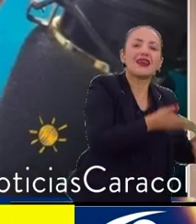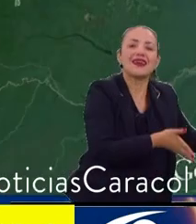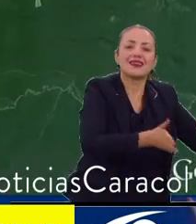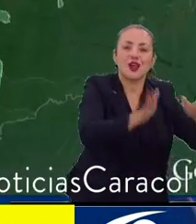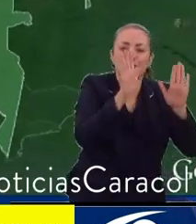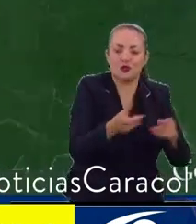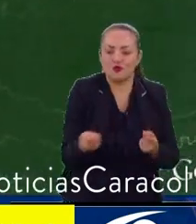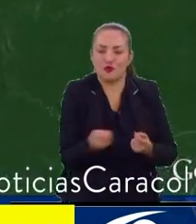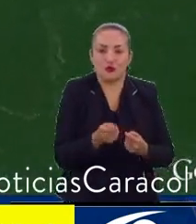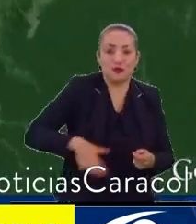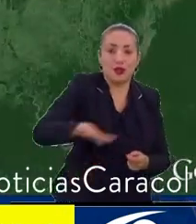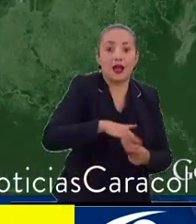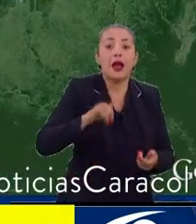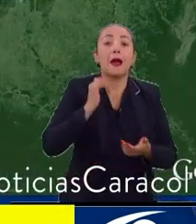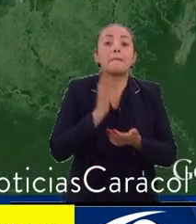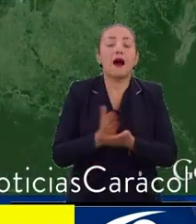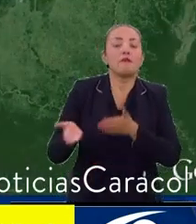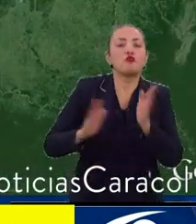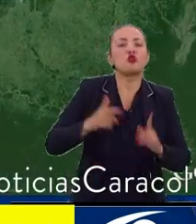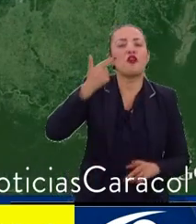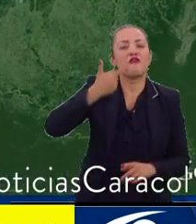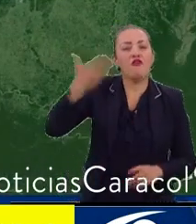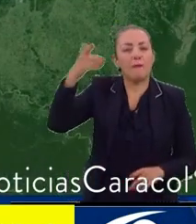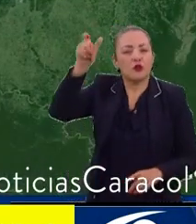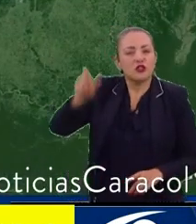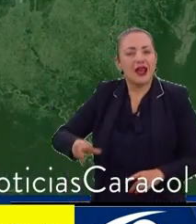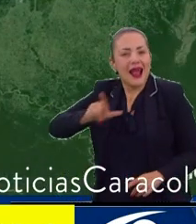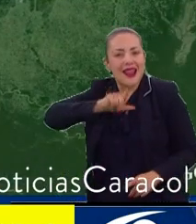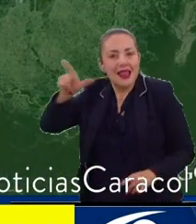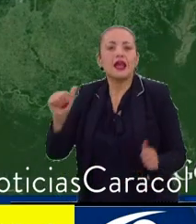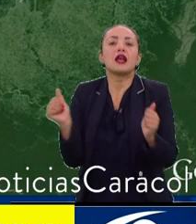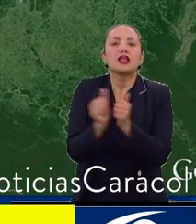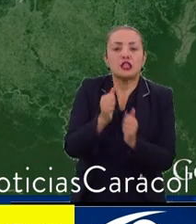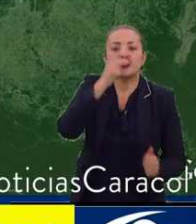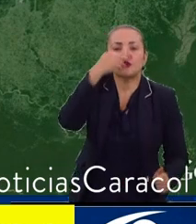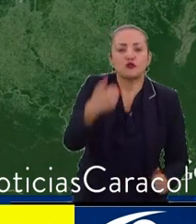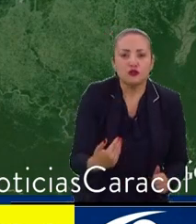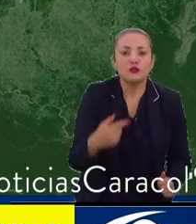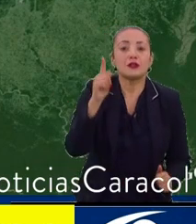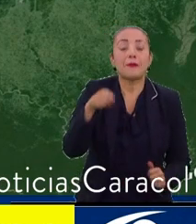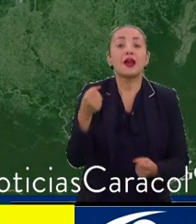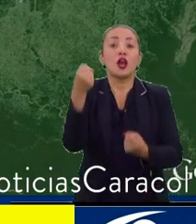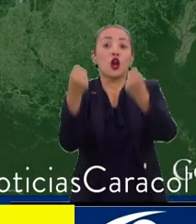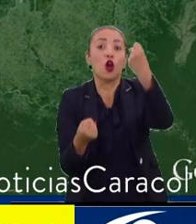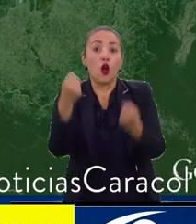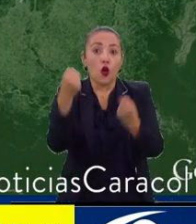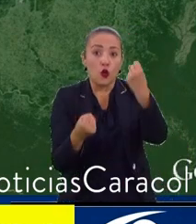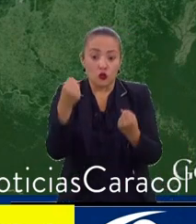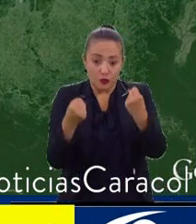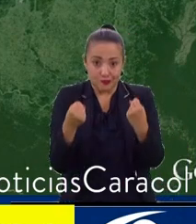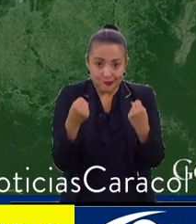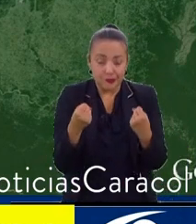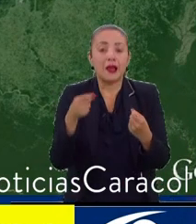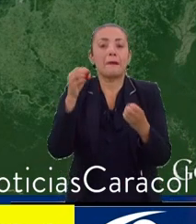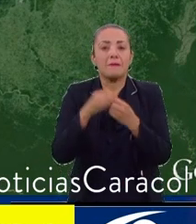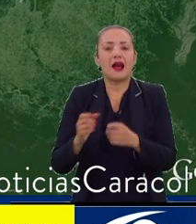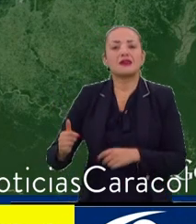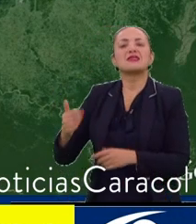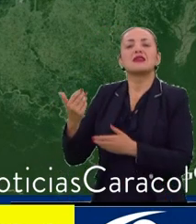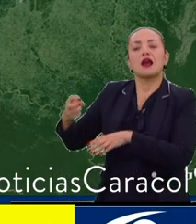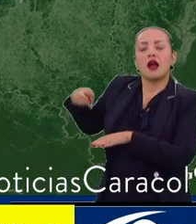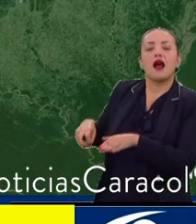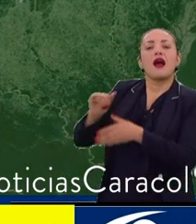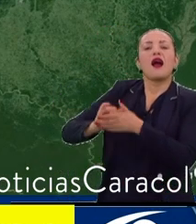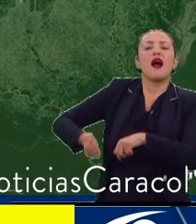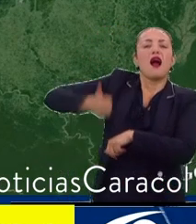en el sitio murió una reconocida lideresa junto a su pequeño hijo el conductor y él director de una emisora